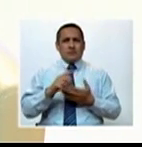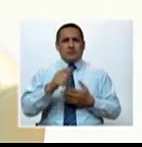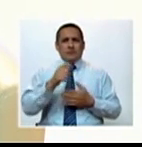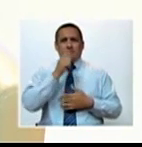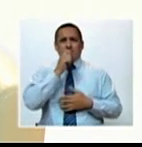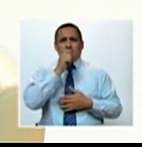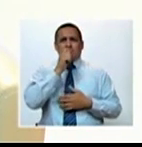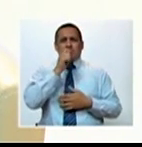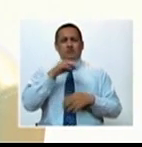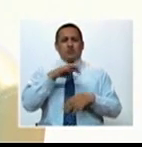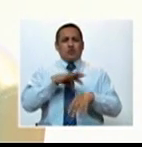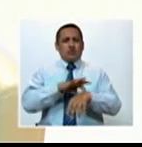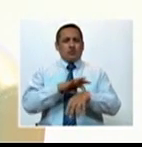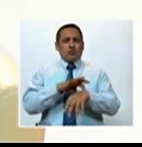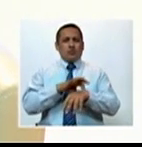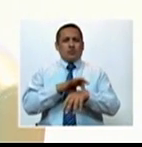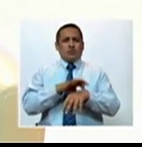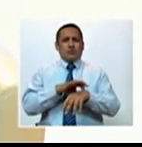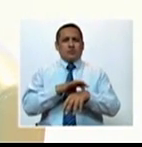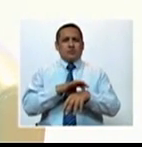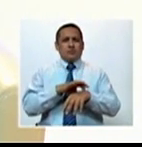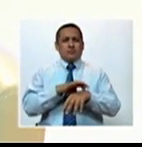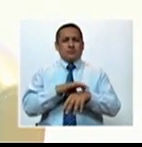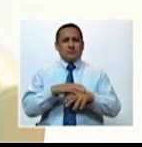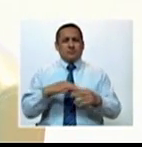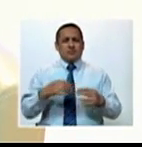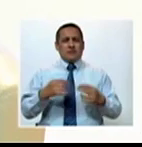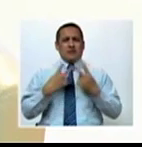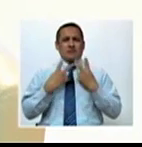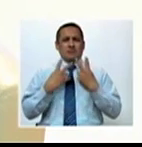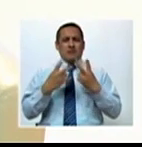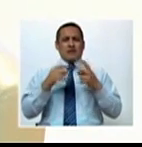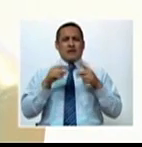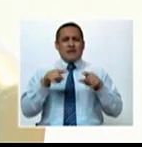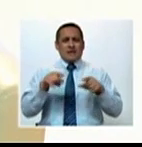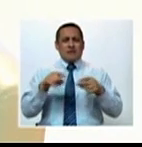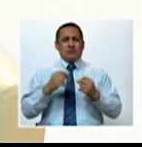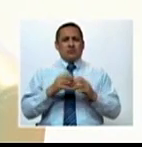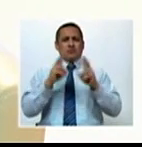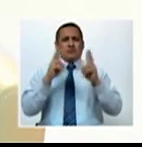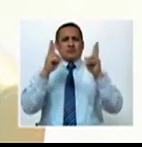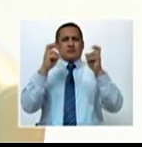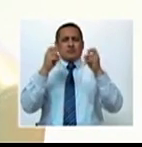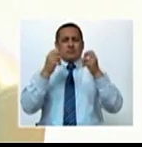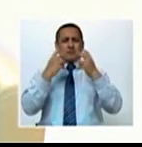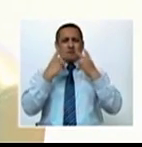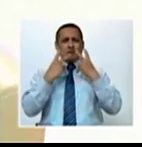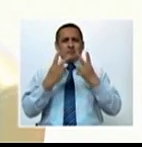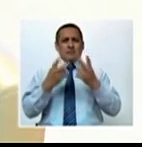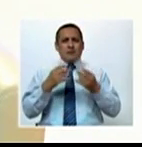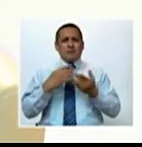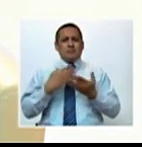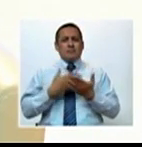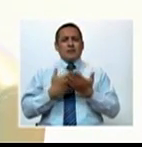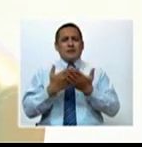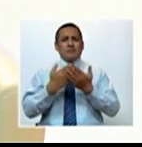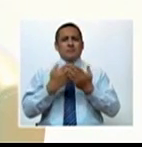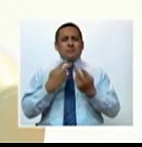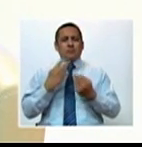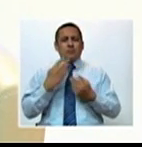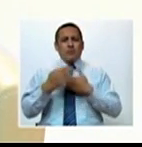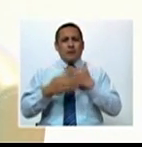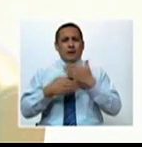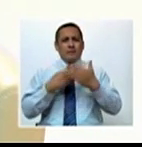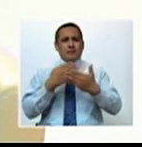¿no? Entonces, esos factores pareciera que están incidiendo,